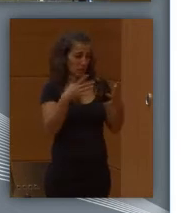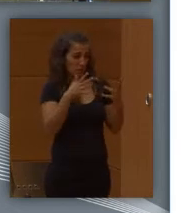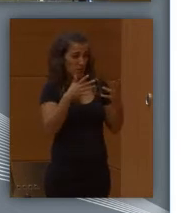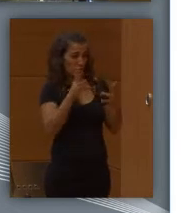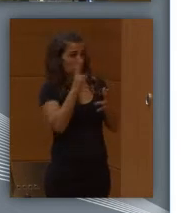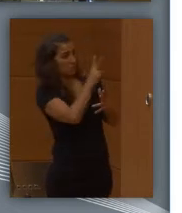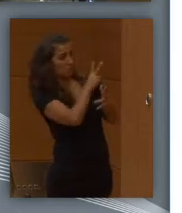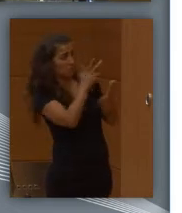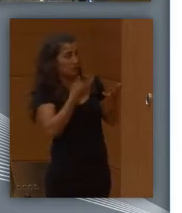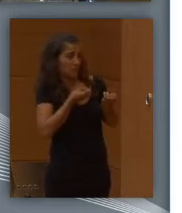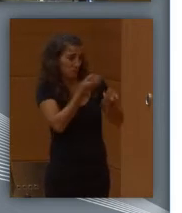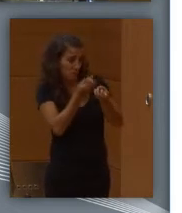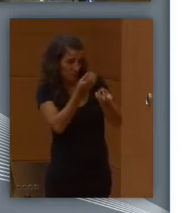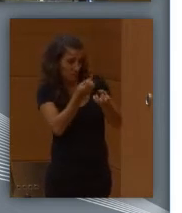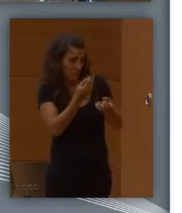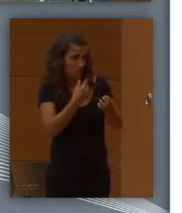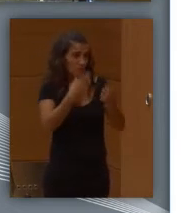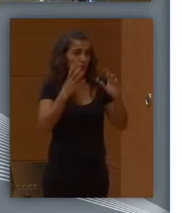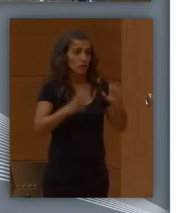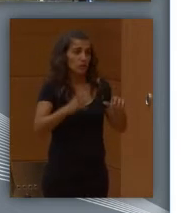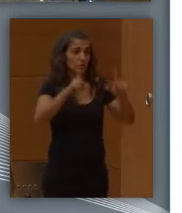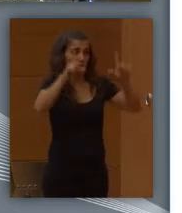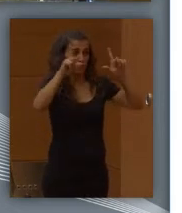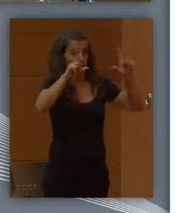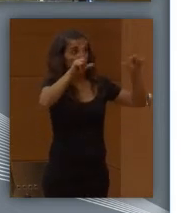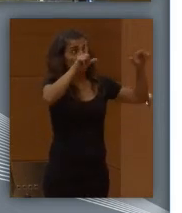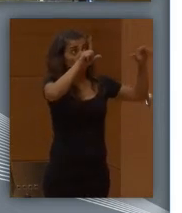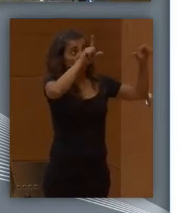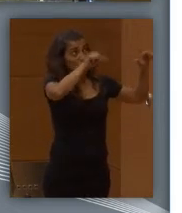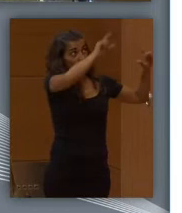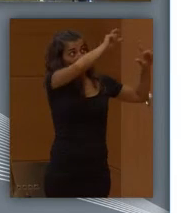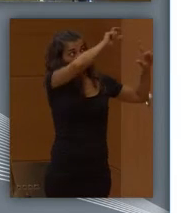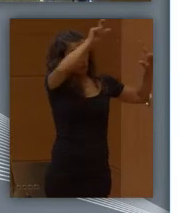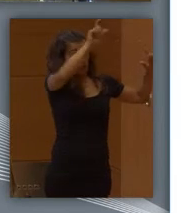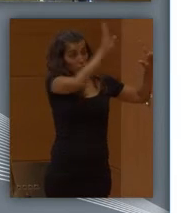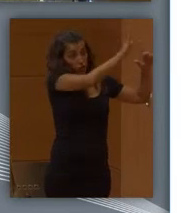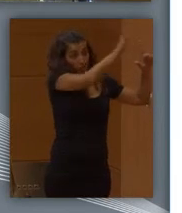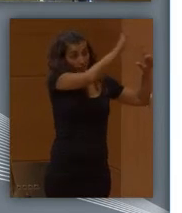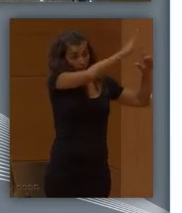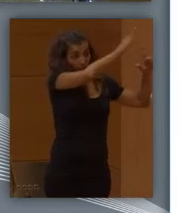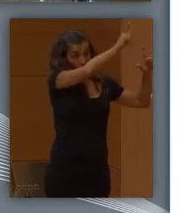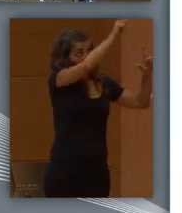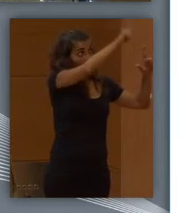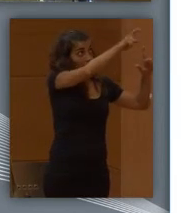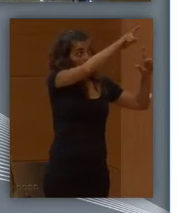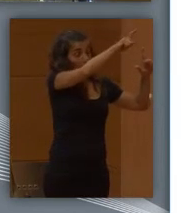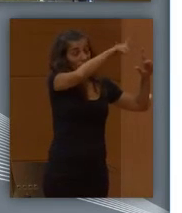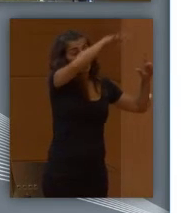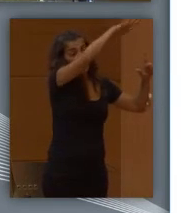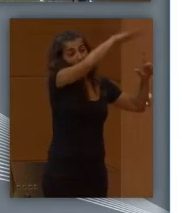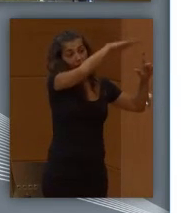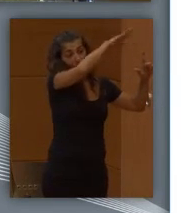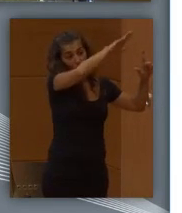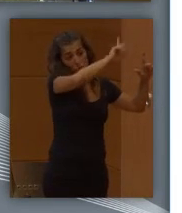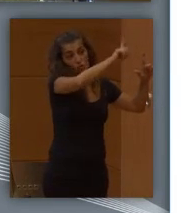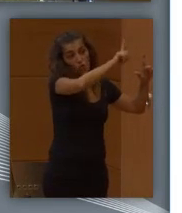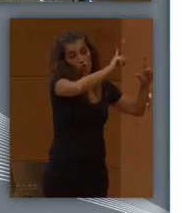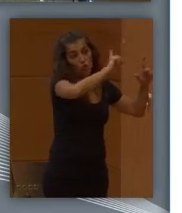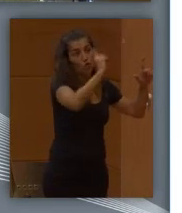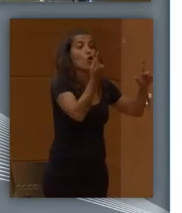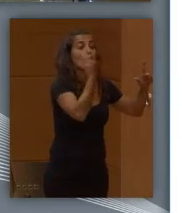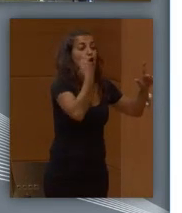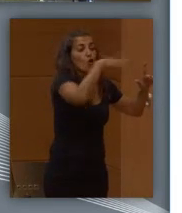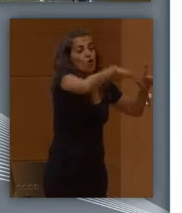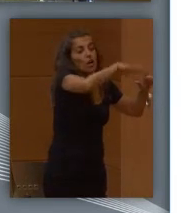Por supuesto, en la parte superior izquierda, lo primero sería activar la geolocalización del dispositivo para que